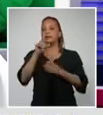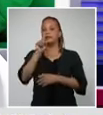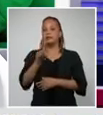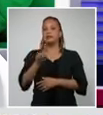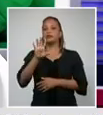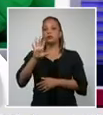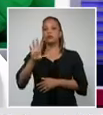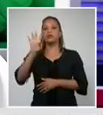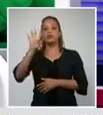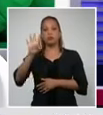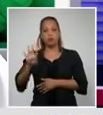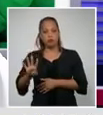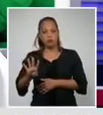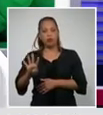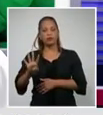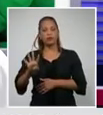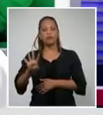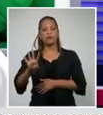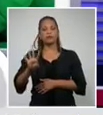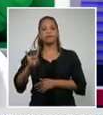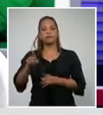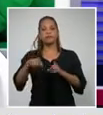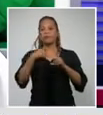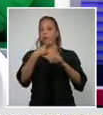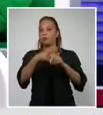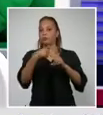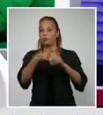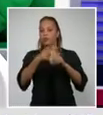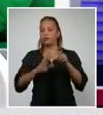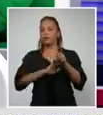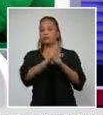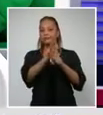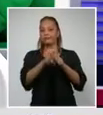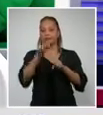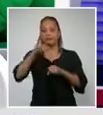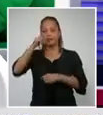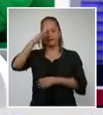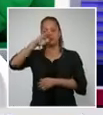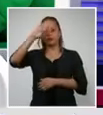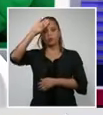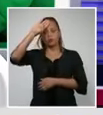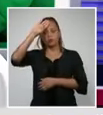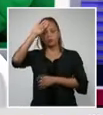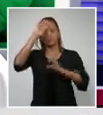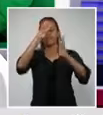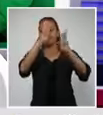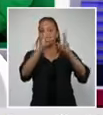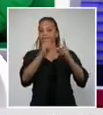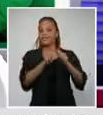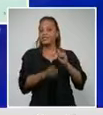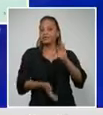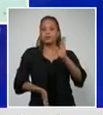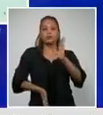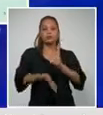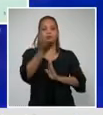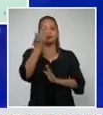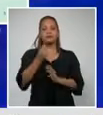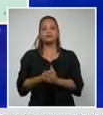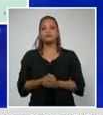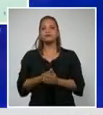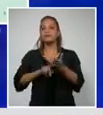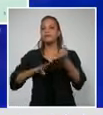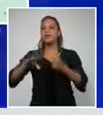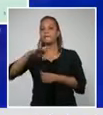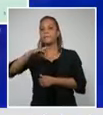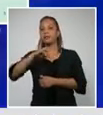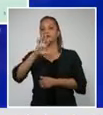1.154 casos autóctonos, cifra extremadamente elevada. Pinar del Río con